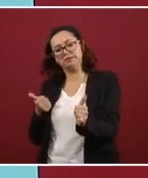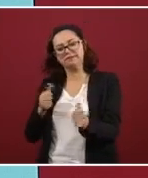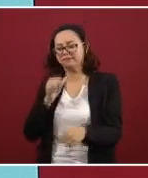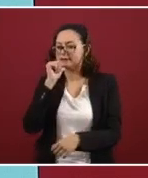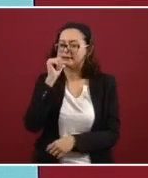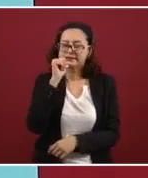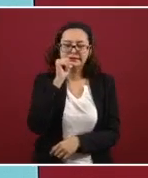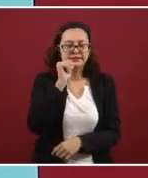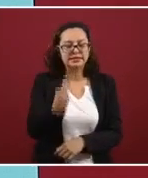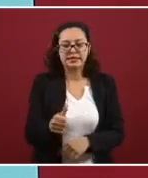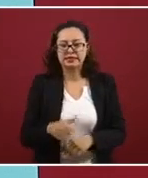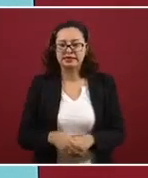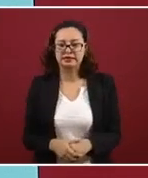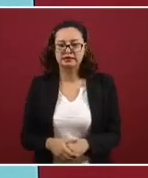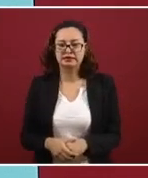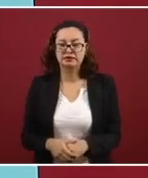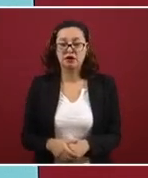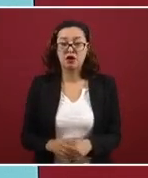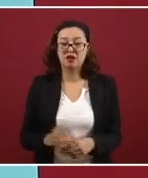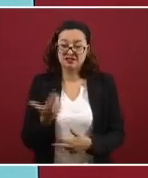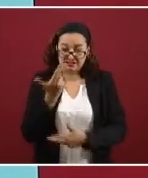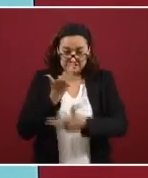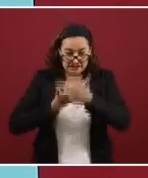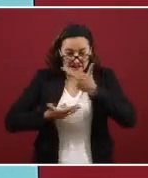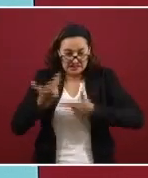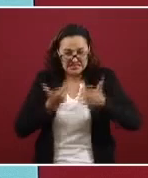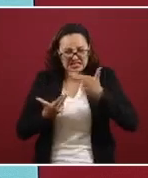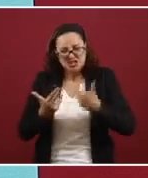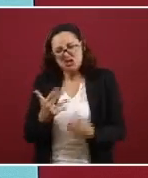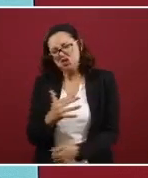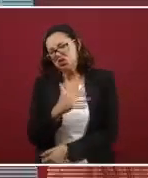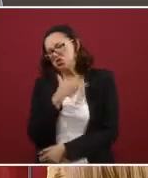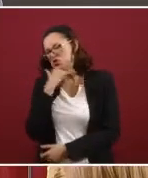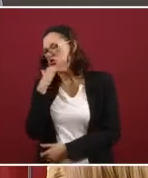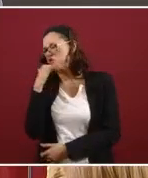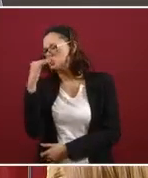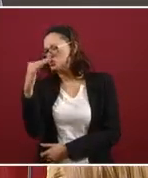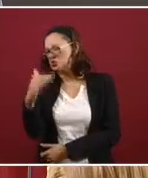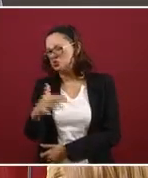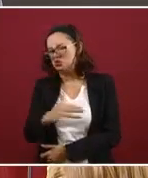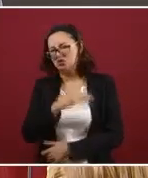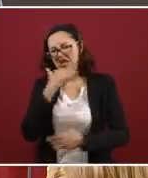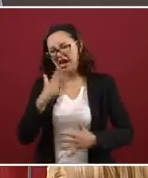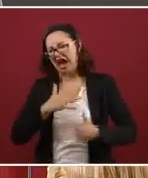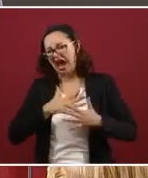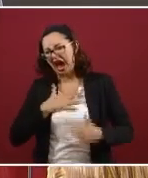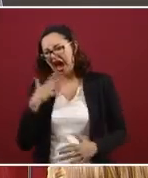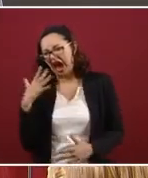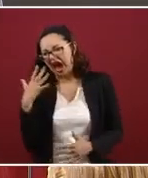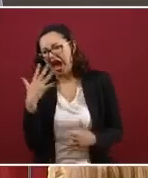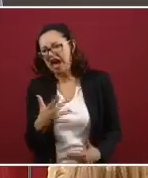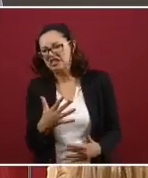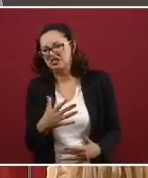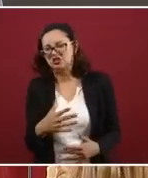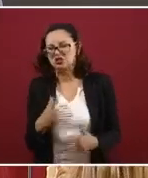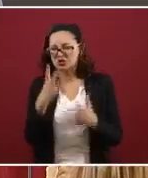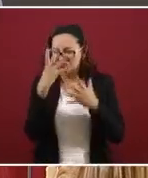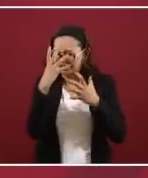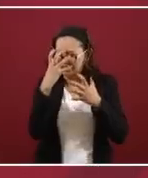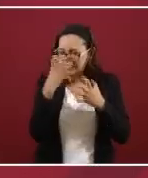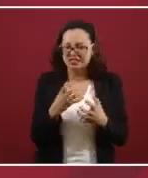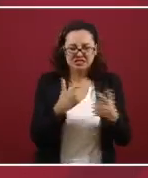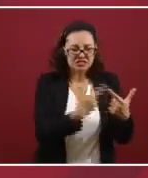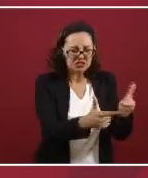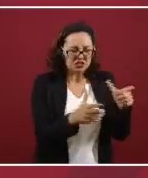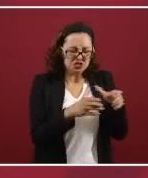a los inmundos y tristes tiempos en que dominaba la